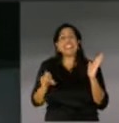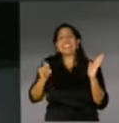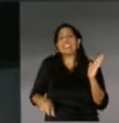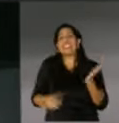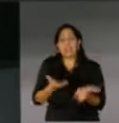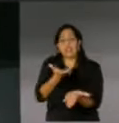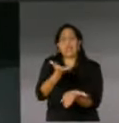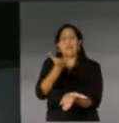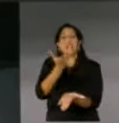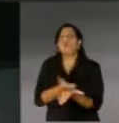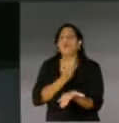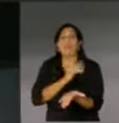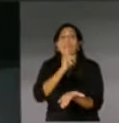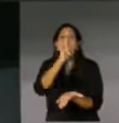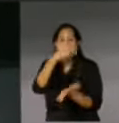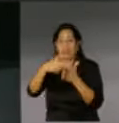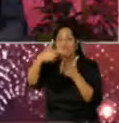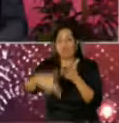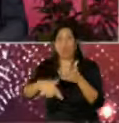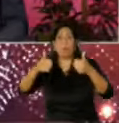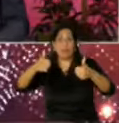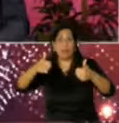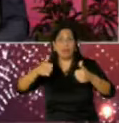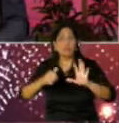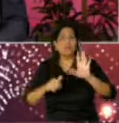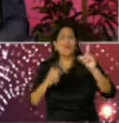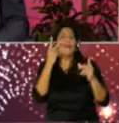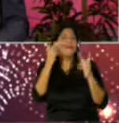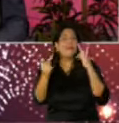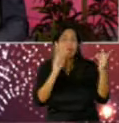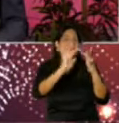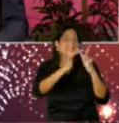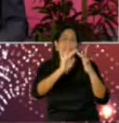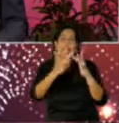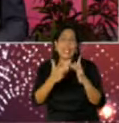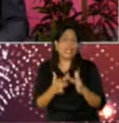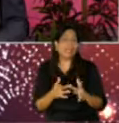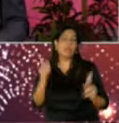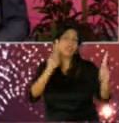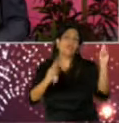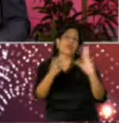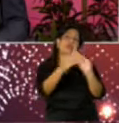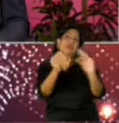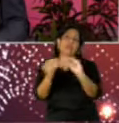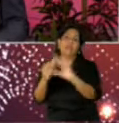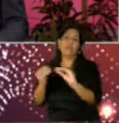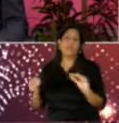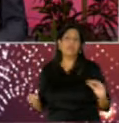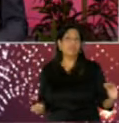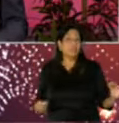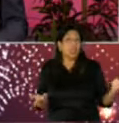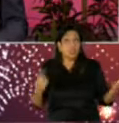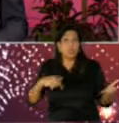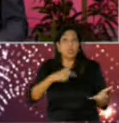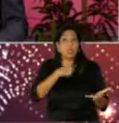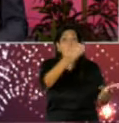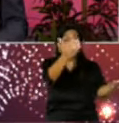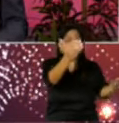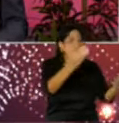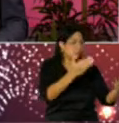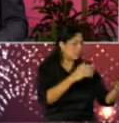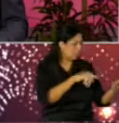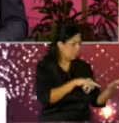en evidencia. Nosotros vamos a ver en la internet un montón de información relacionada a esto. Todo se analiza, pero tenemos